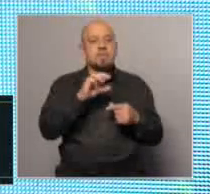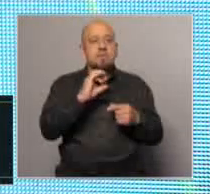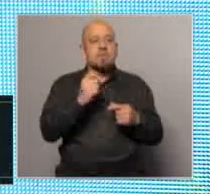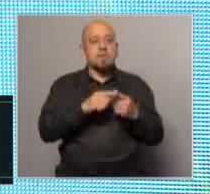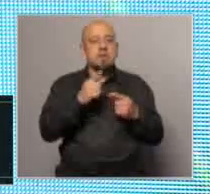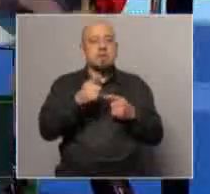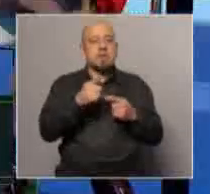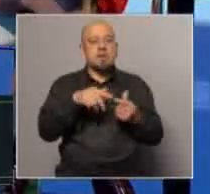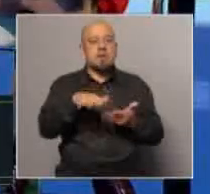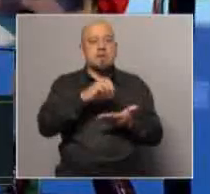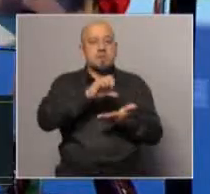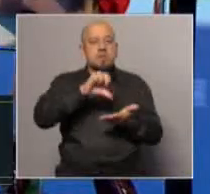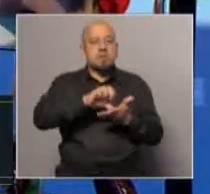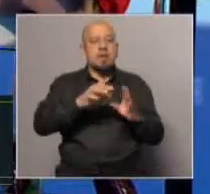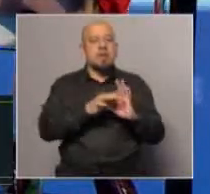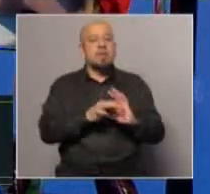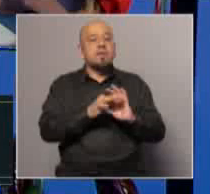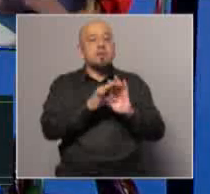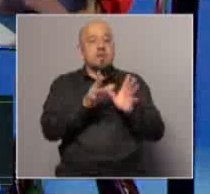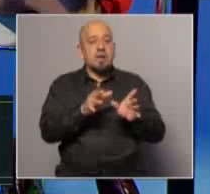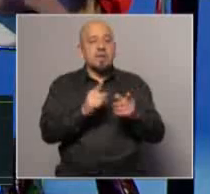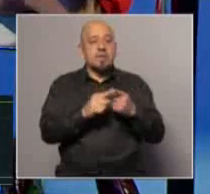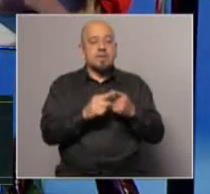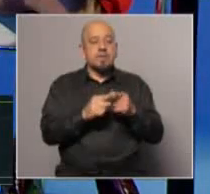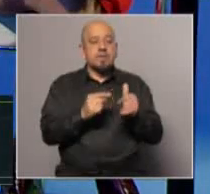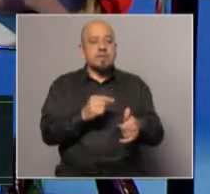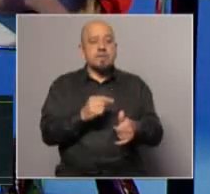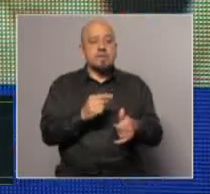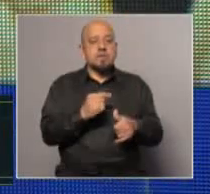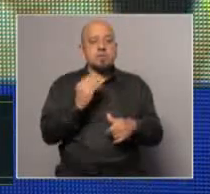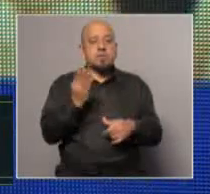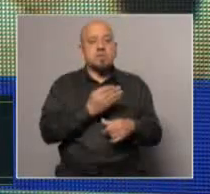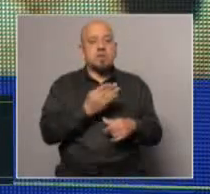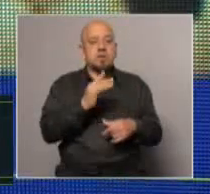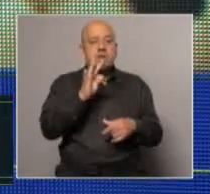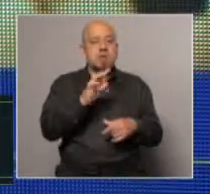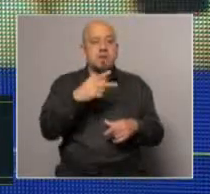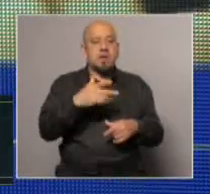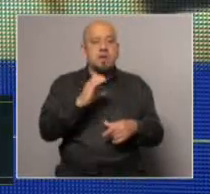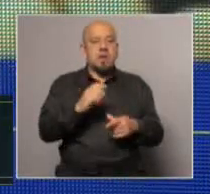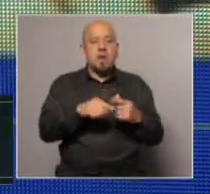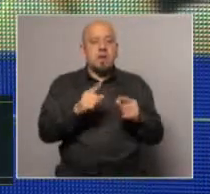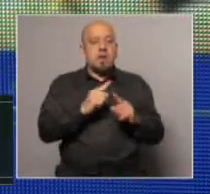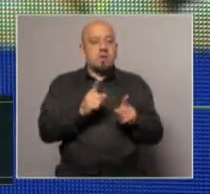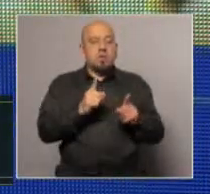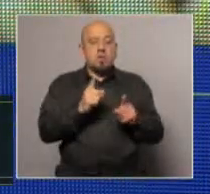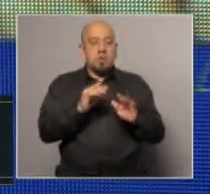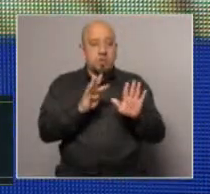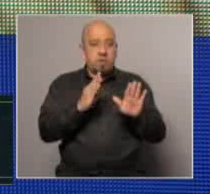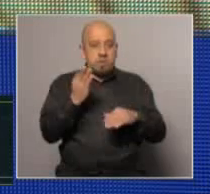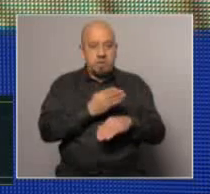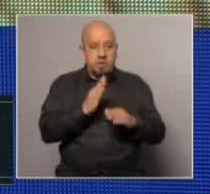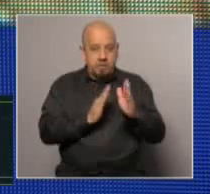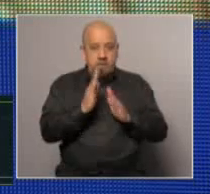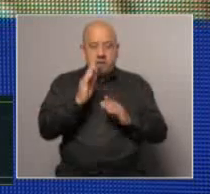la Ciudad de Libertad, o próxima a la Ciudad de Libertad, que tiene un porcentaje de THC que nunca supera el 9%, en general está por debajo, pero además tiene